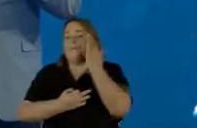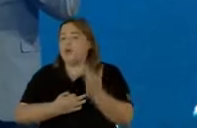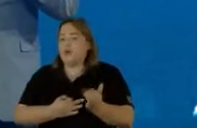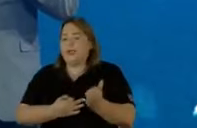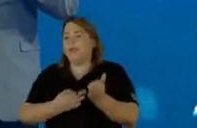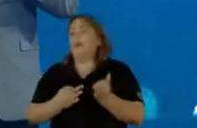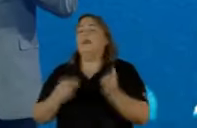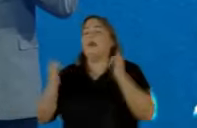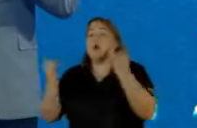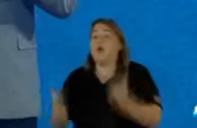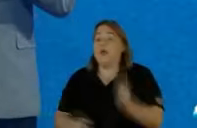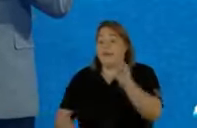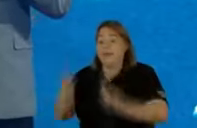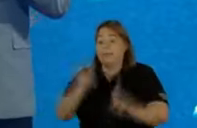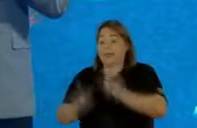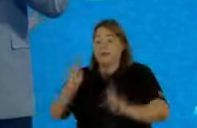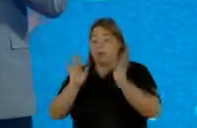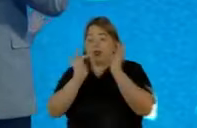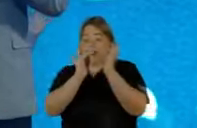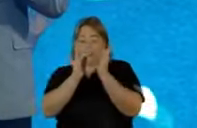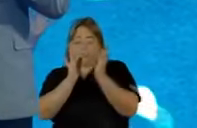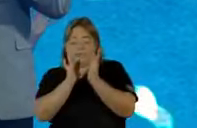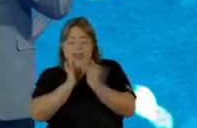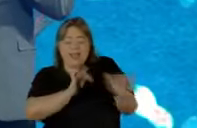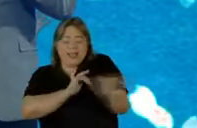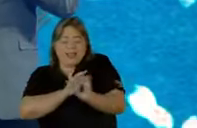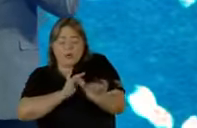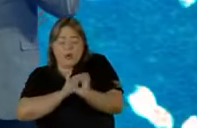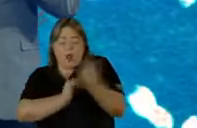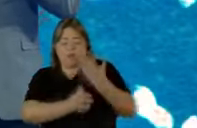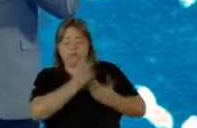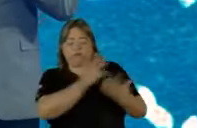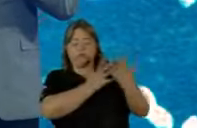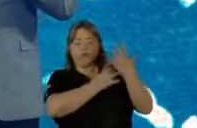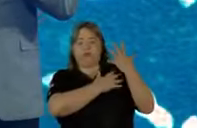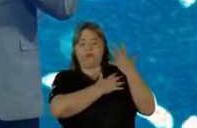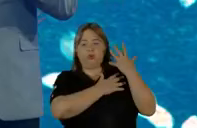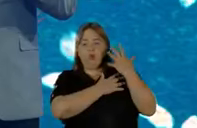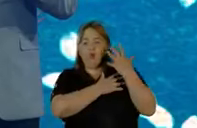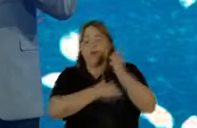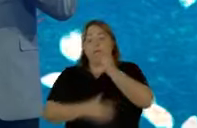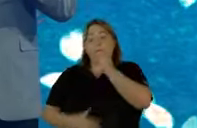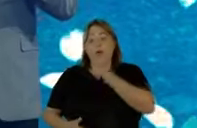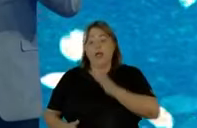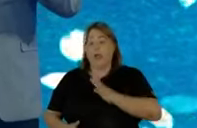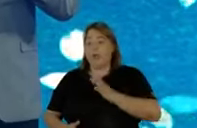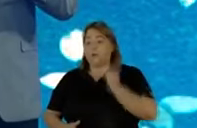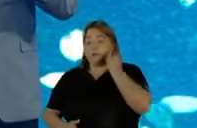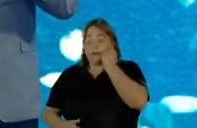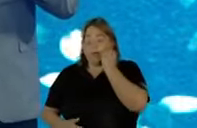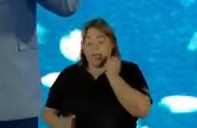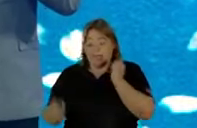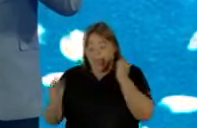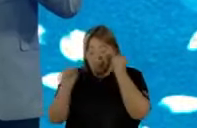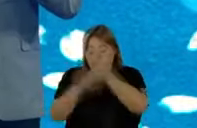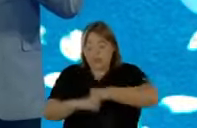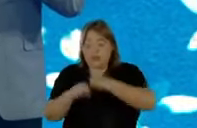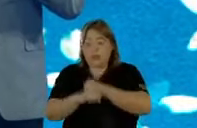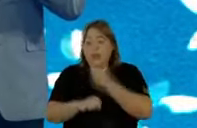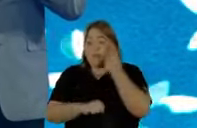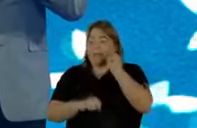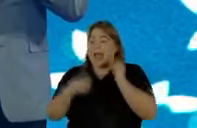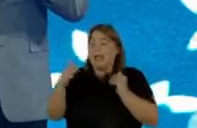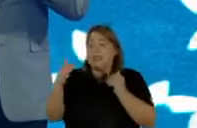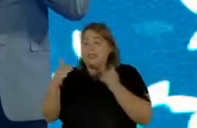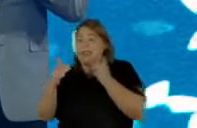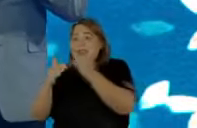está ahí conectado, como hizo aquella mujer que fue sanada del flujo de sangre, Dios, que hizo un esfuerzo extra para acercarse a